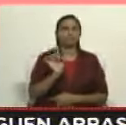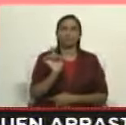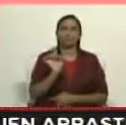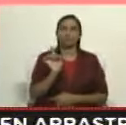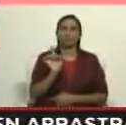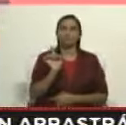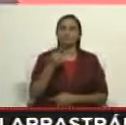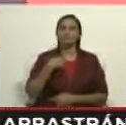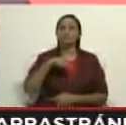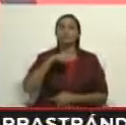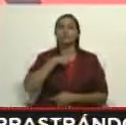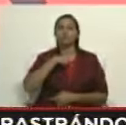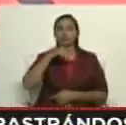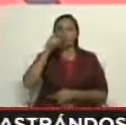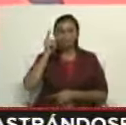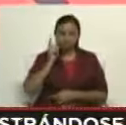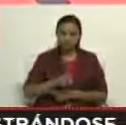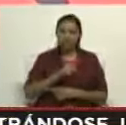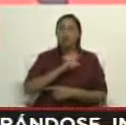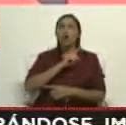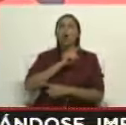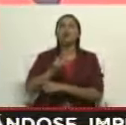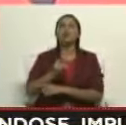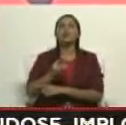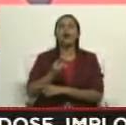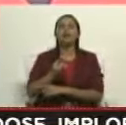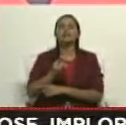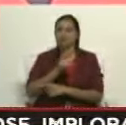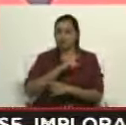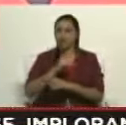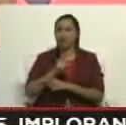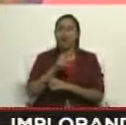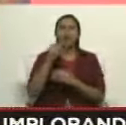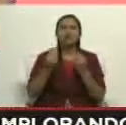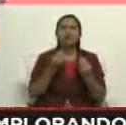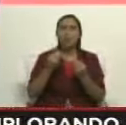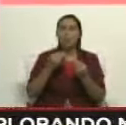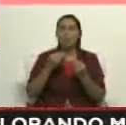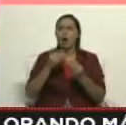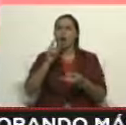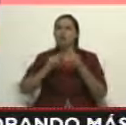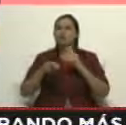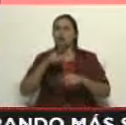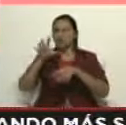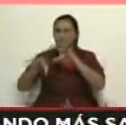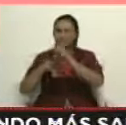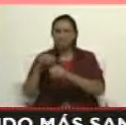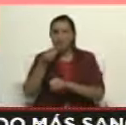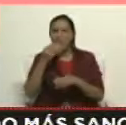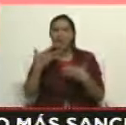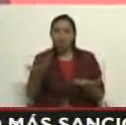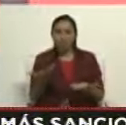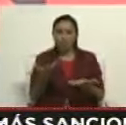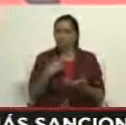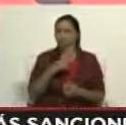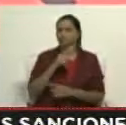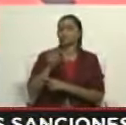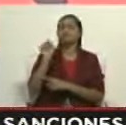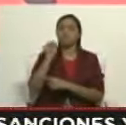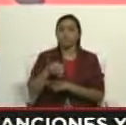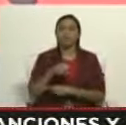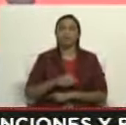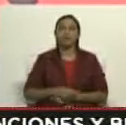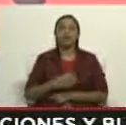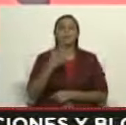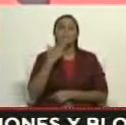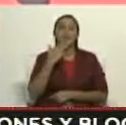a ordenar los saqueos. Alguien dirá, a ordenarlos, ¿sí? Yo, por ejemplo, en rumbo hacia